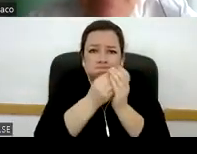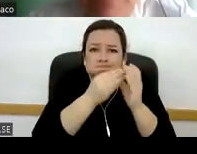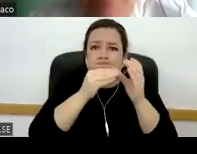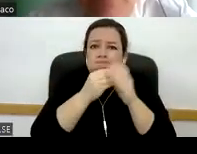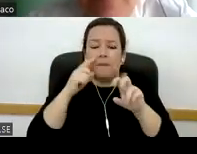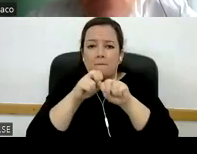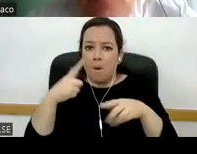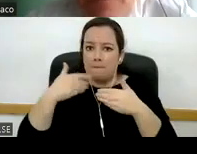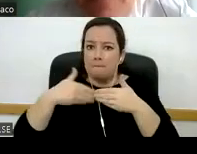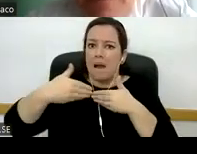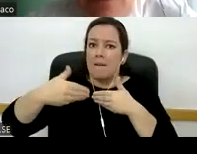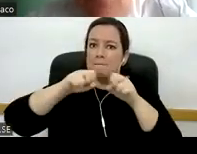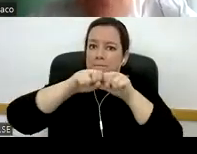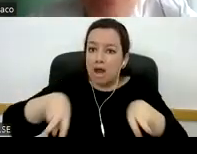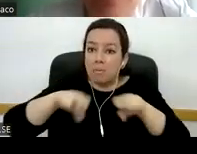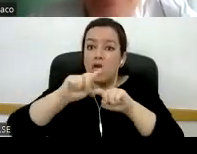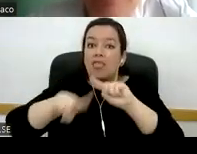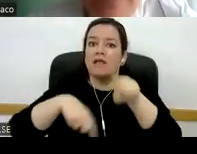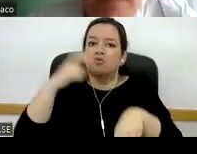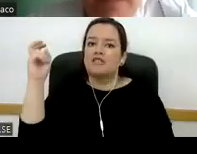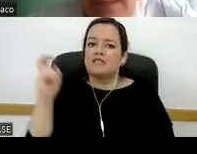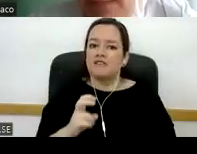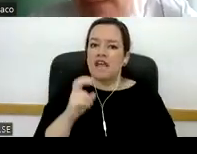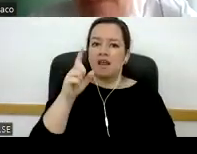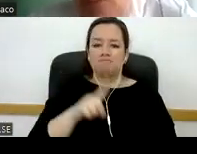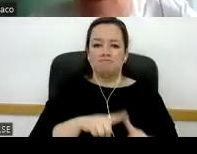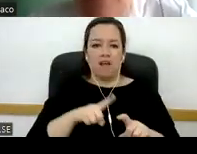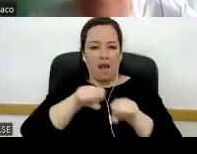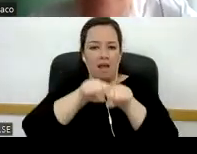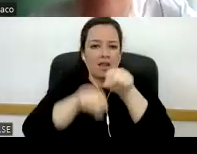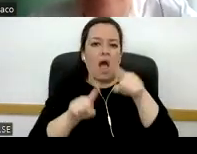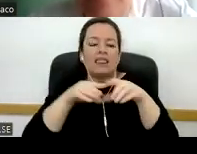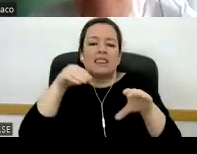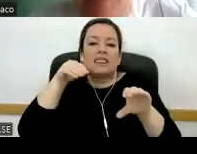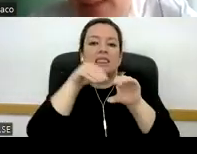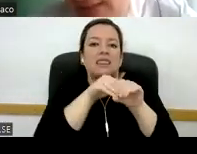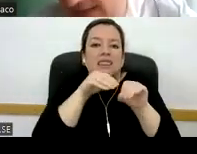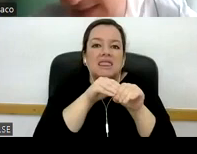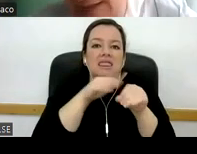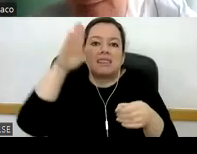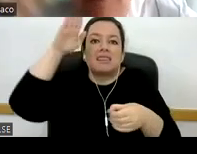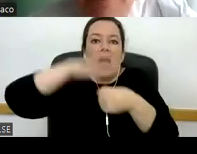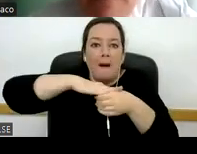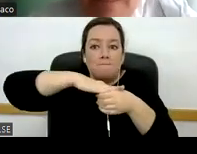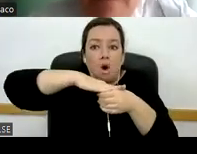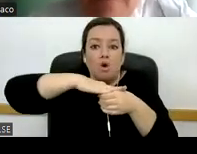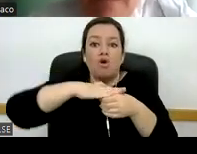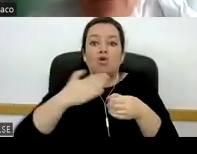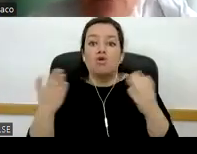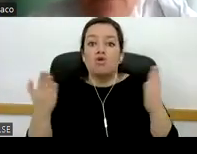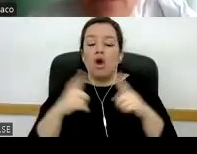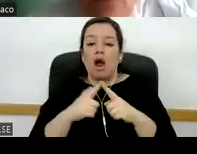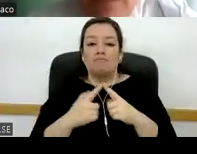partir del cual se puede generar el trombo, se puede generar la isquemia, el tapón y la falta de llegada